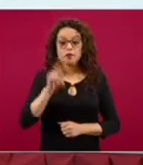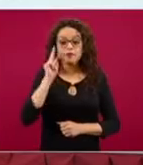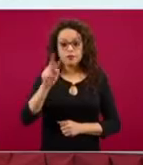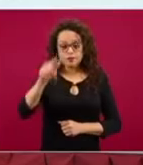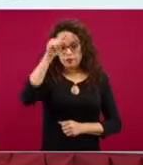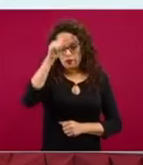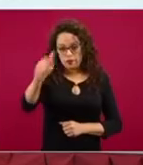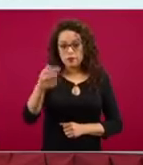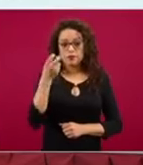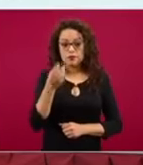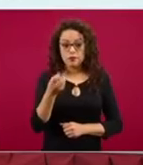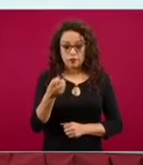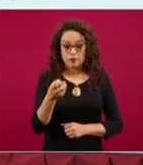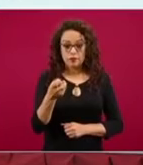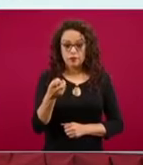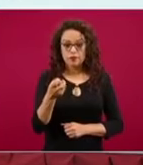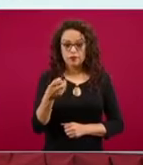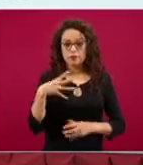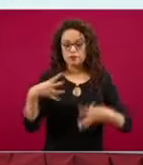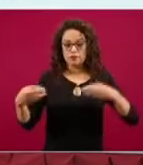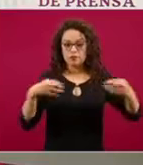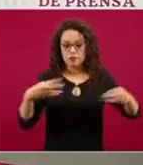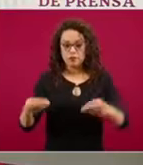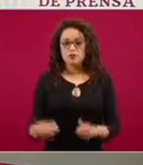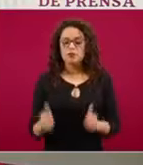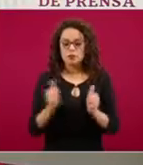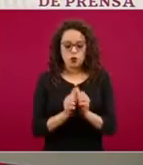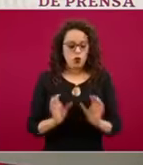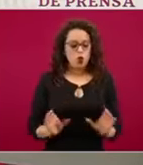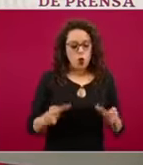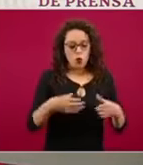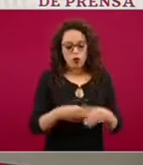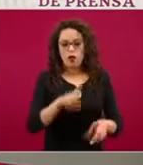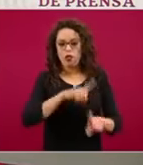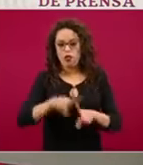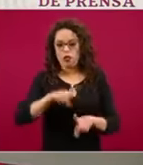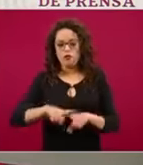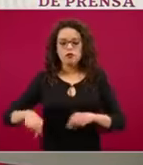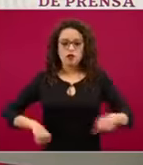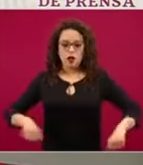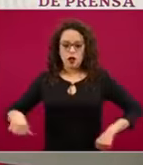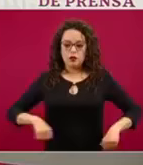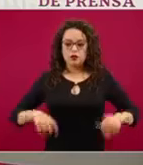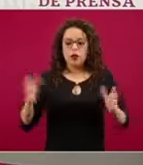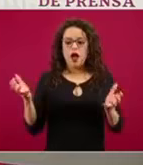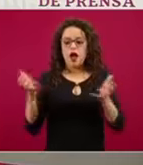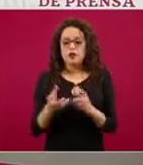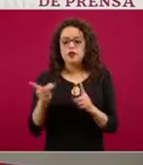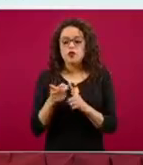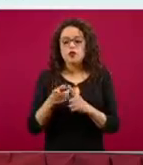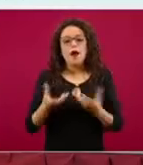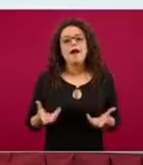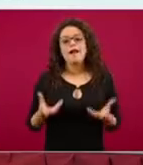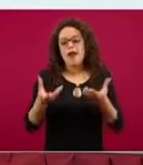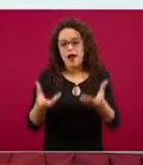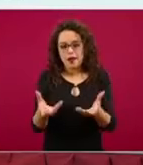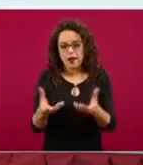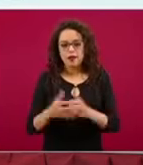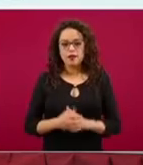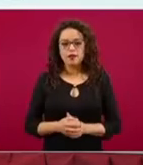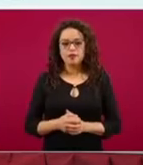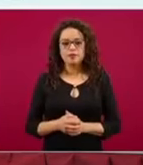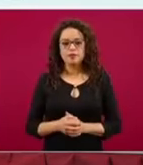brotes intrafamiliares junto con precisamente los comunitarios, que son estas actividades que se pueden realizar en los espacios públicos dentro de